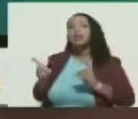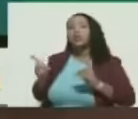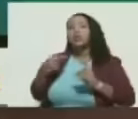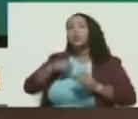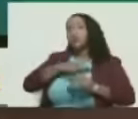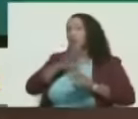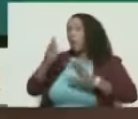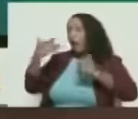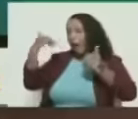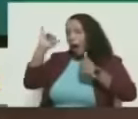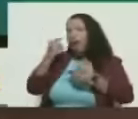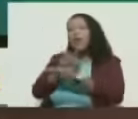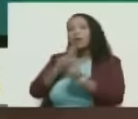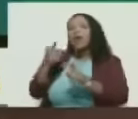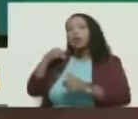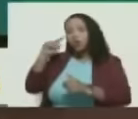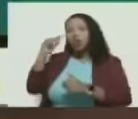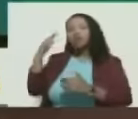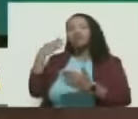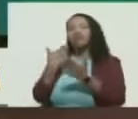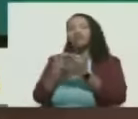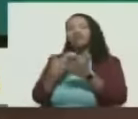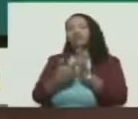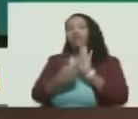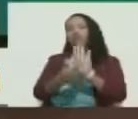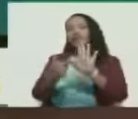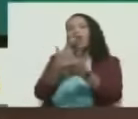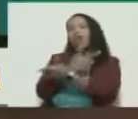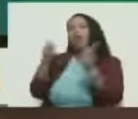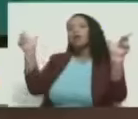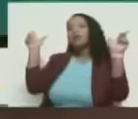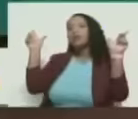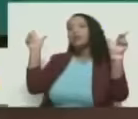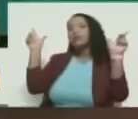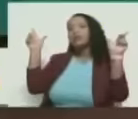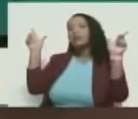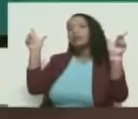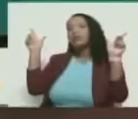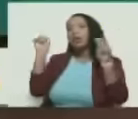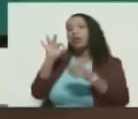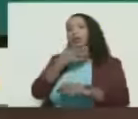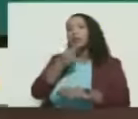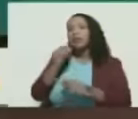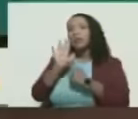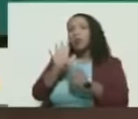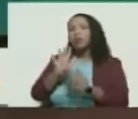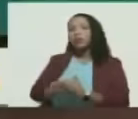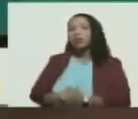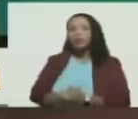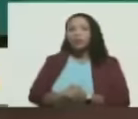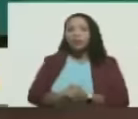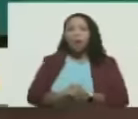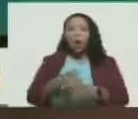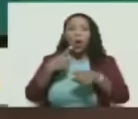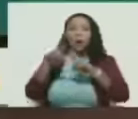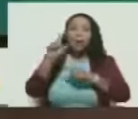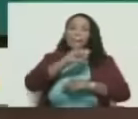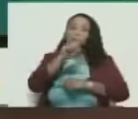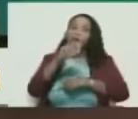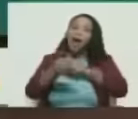Resueltos. Y lo vamos a demostrar con mucha fuerza el 3 de diciembre. La siguiente pregunta la